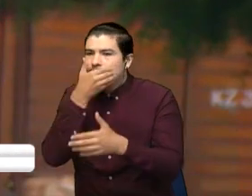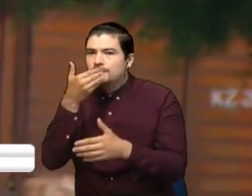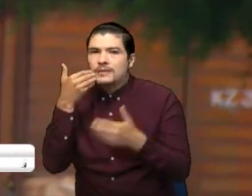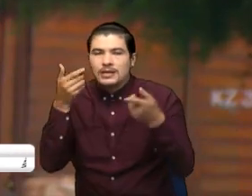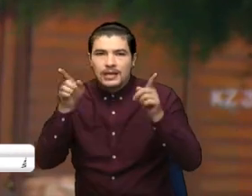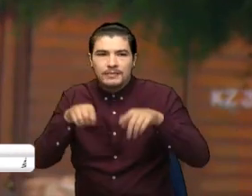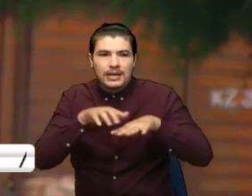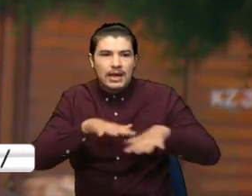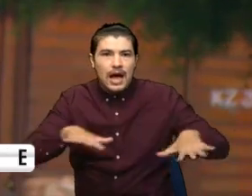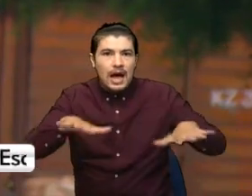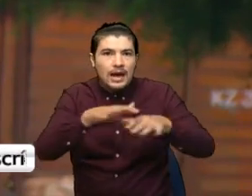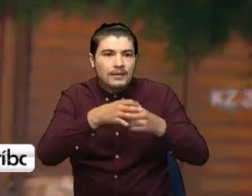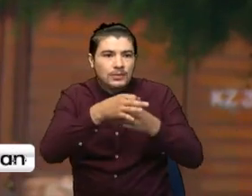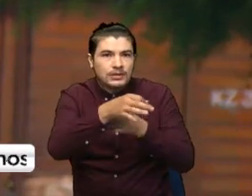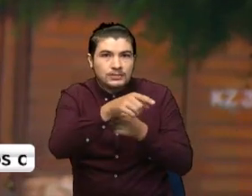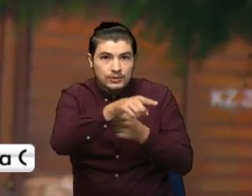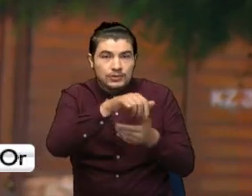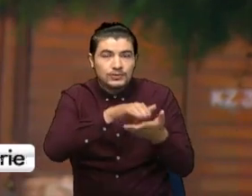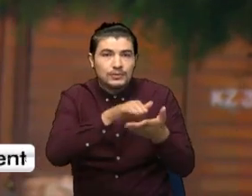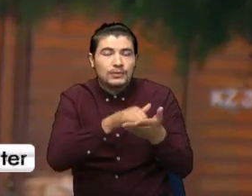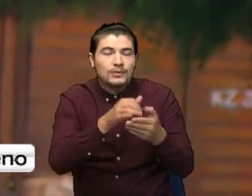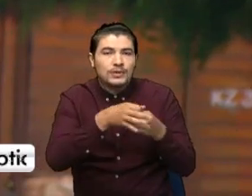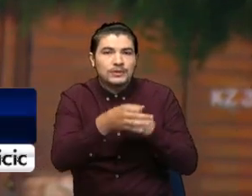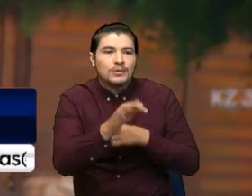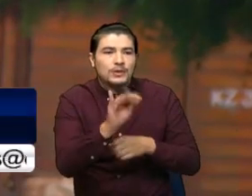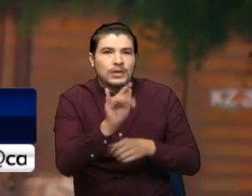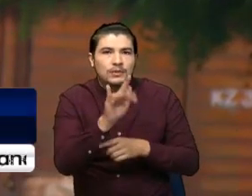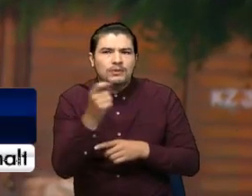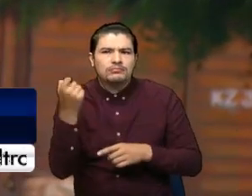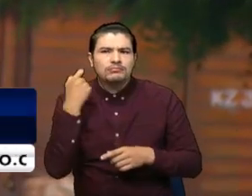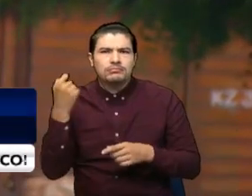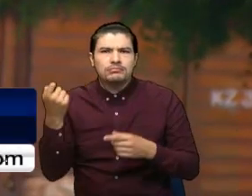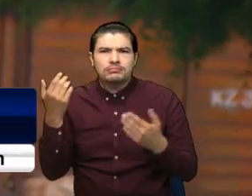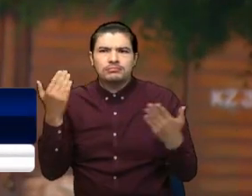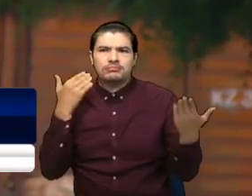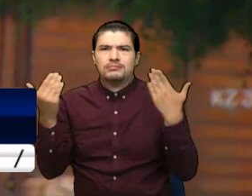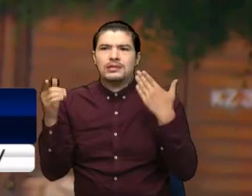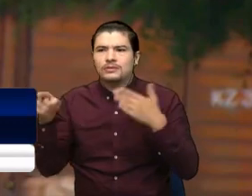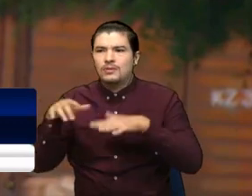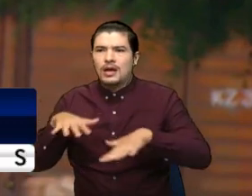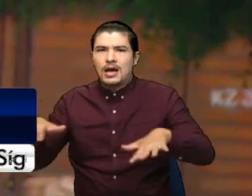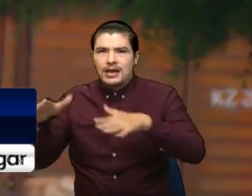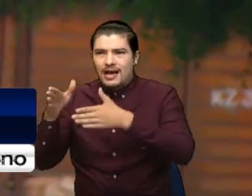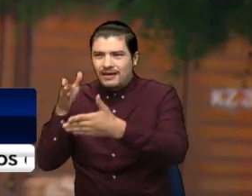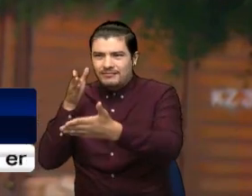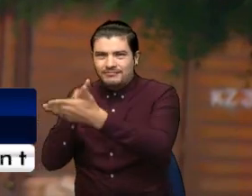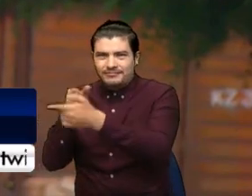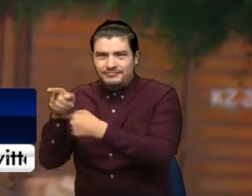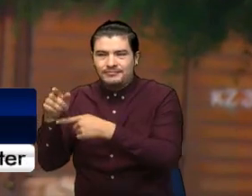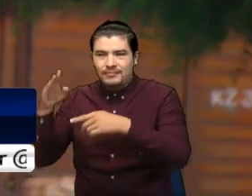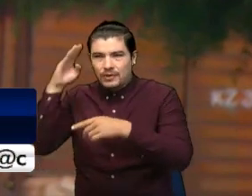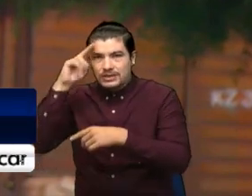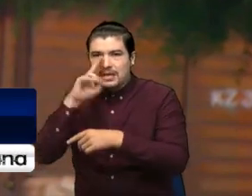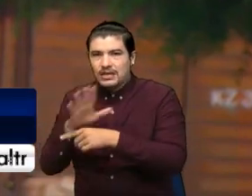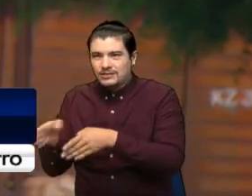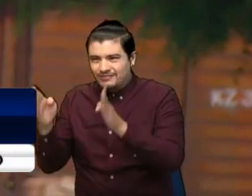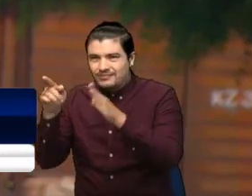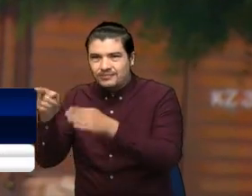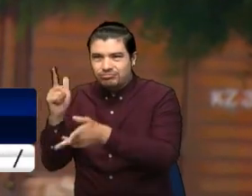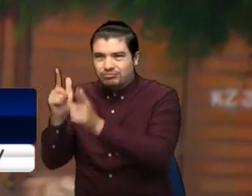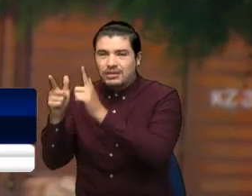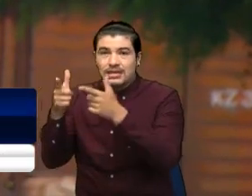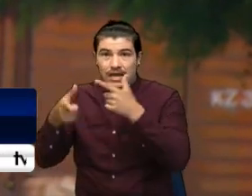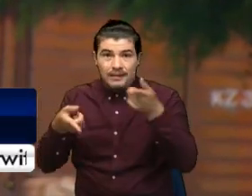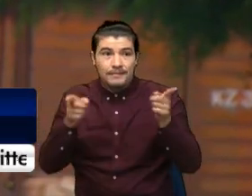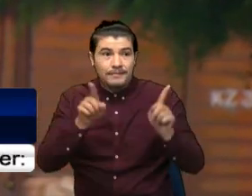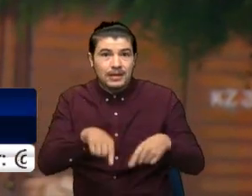zona rural del municipio de Tibú. Las más recientes son el hostigamiento a la estación de policía y el derribamiento a una